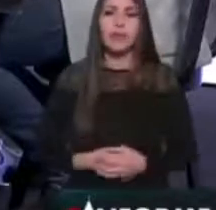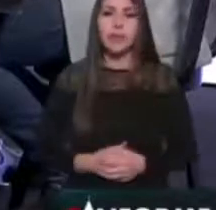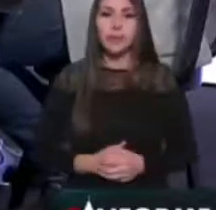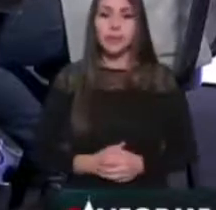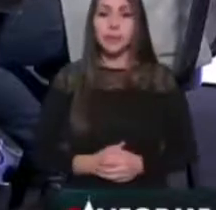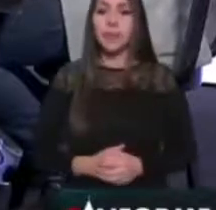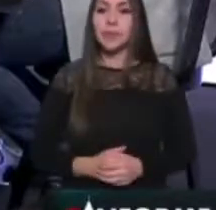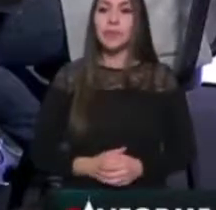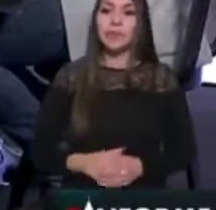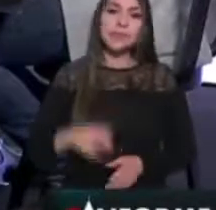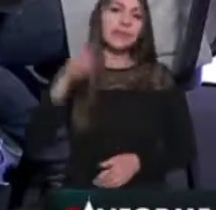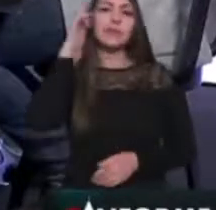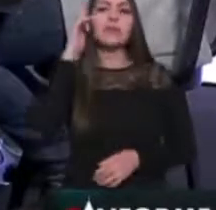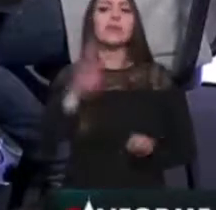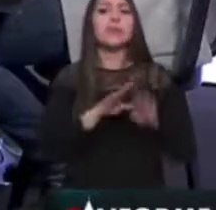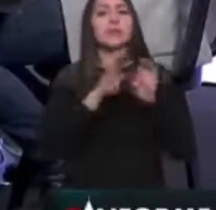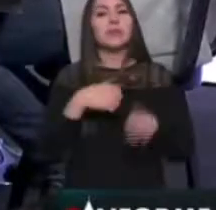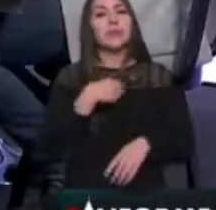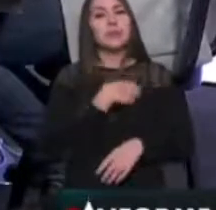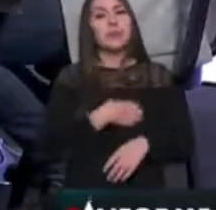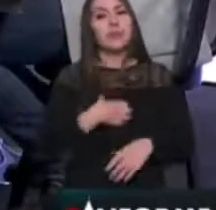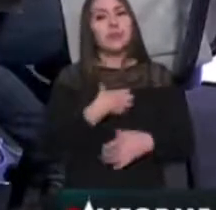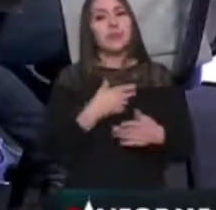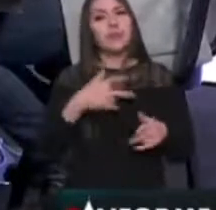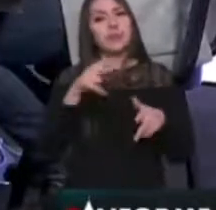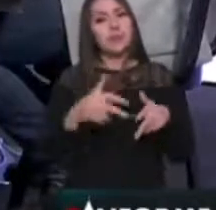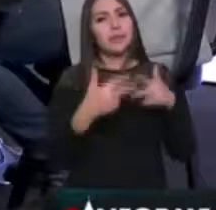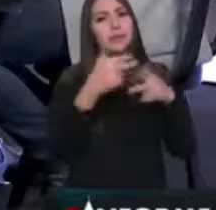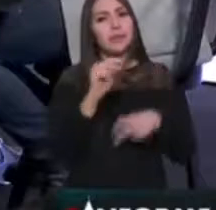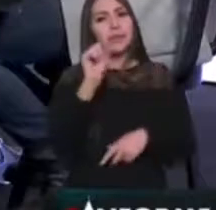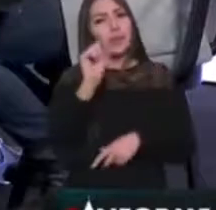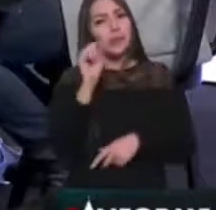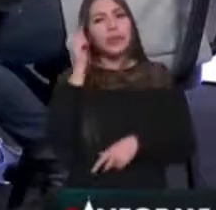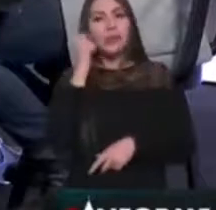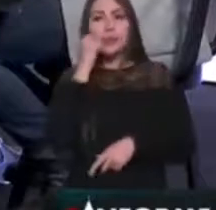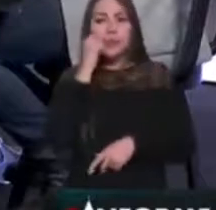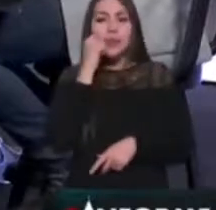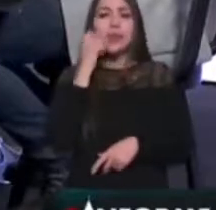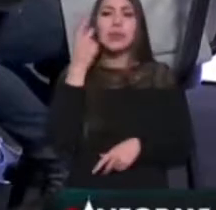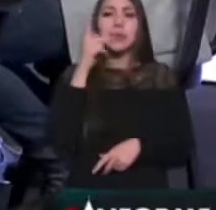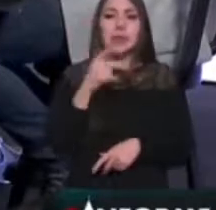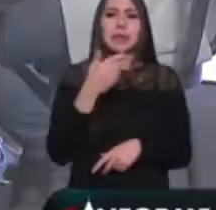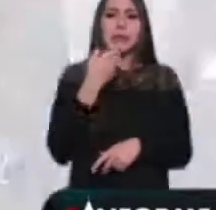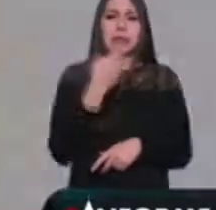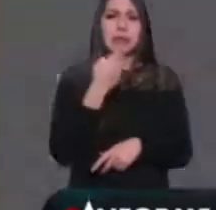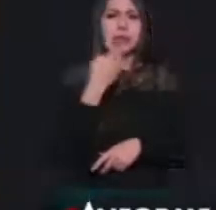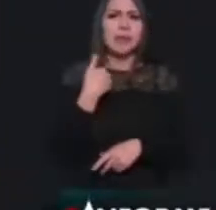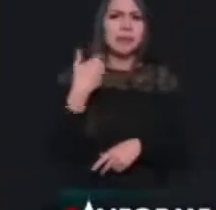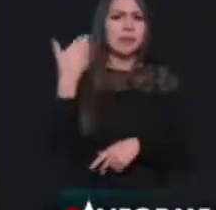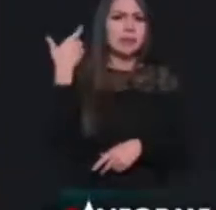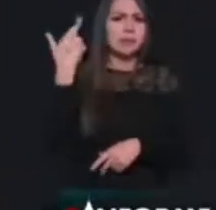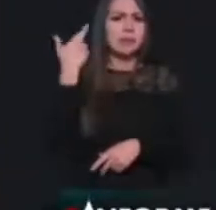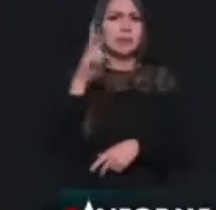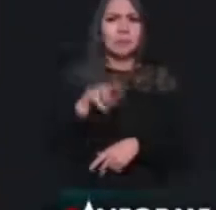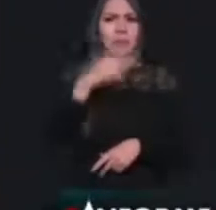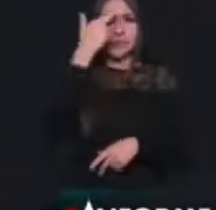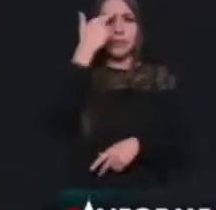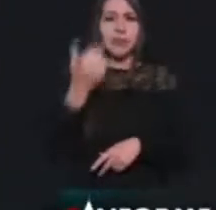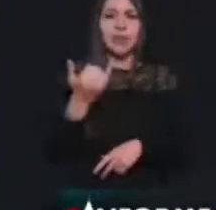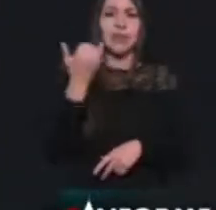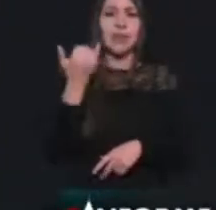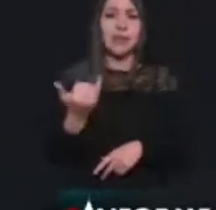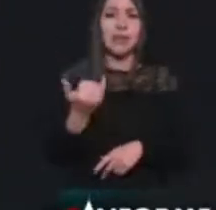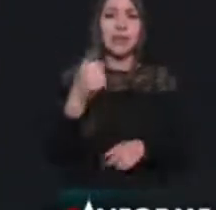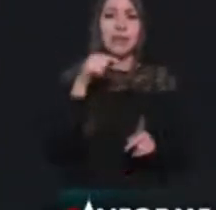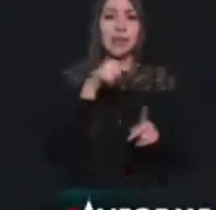Pues yo estoy muy contenta de poder estar aquí con ustedes, aunque sea un ratito, y bien tienen razón, lo estaba escuchando, y el tema es que efectivamente no